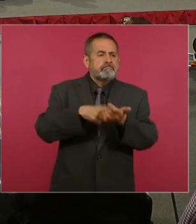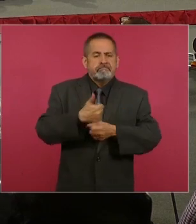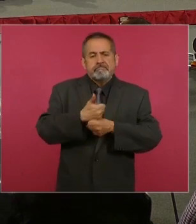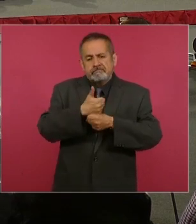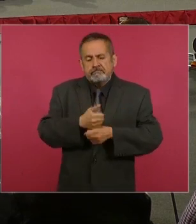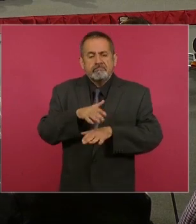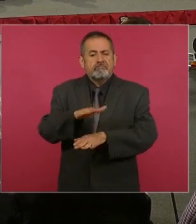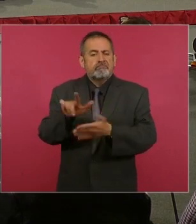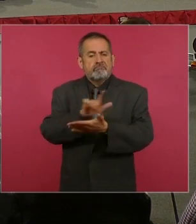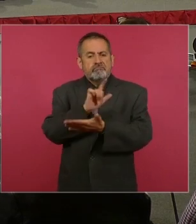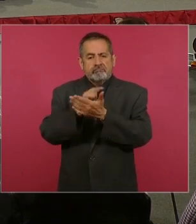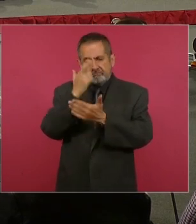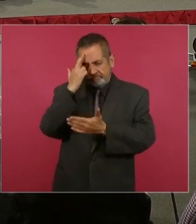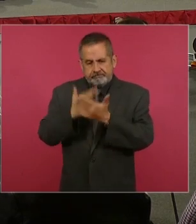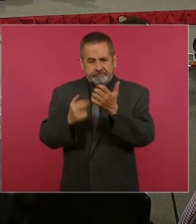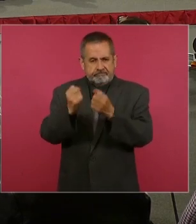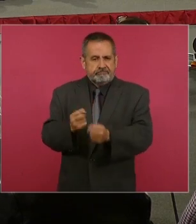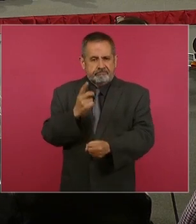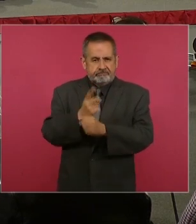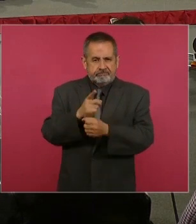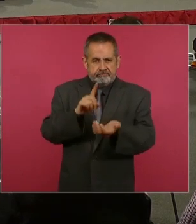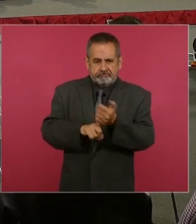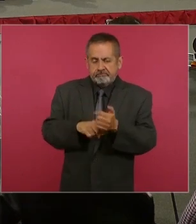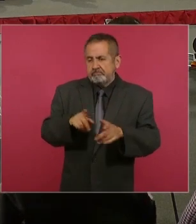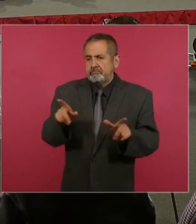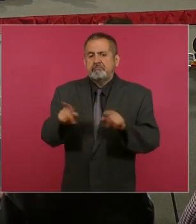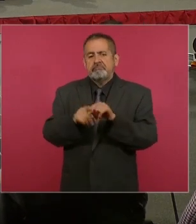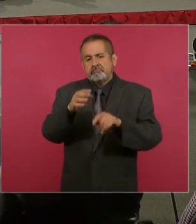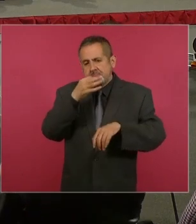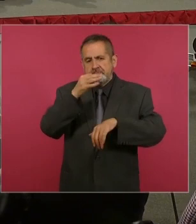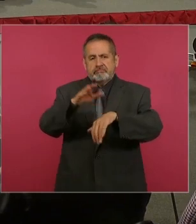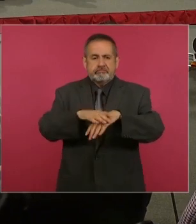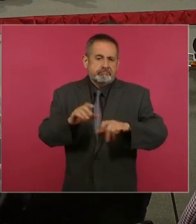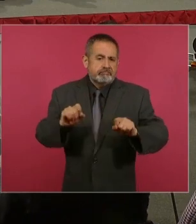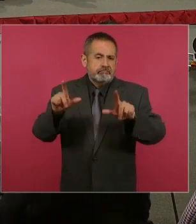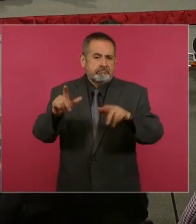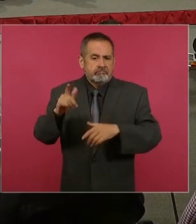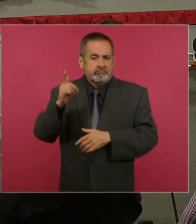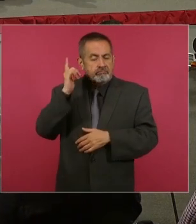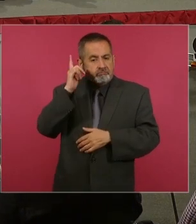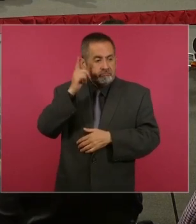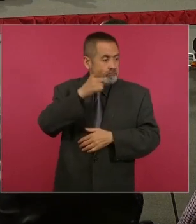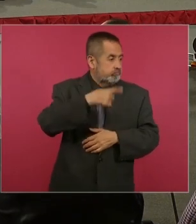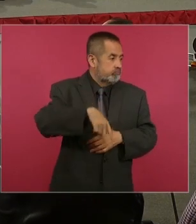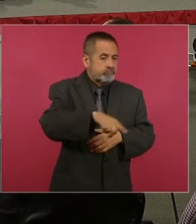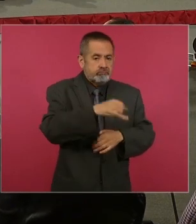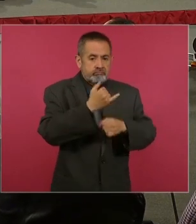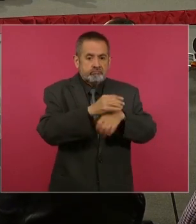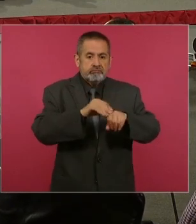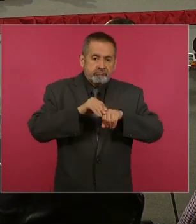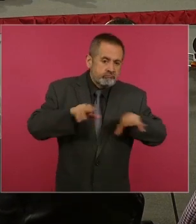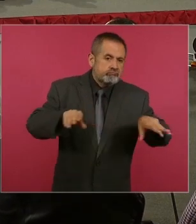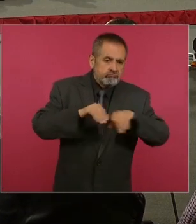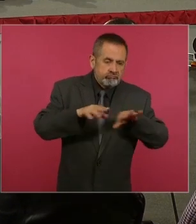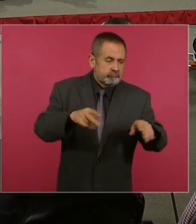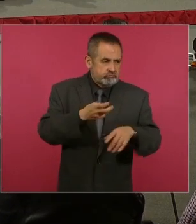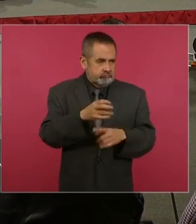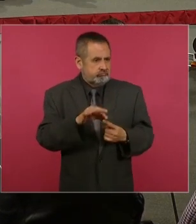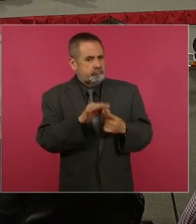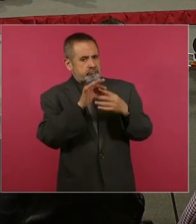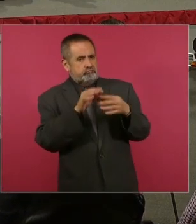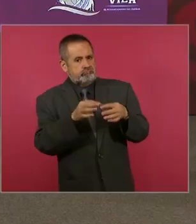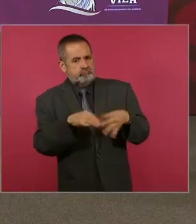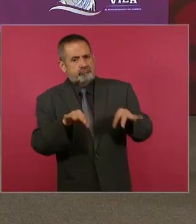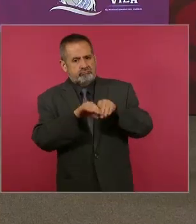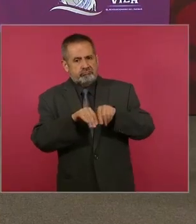a delitos en la seguridad pública. Entonces, pues esa es la presentación y esperemos que los medios destaquen estos datos porque